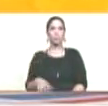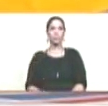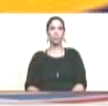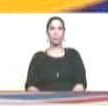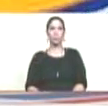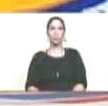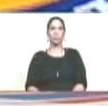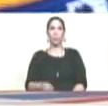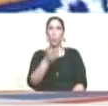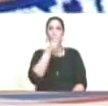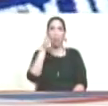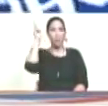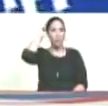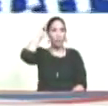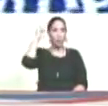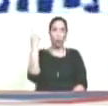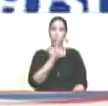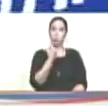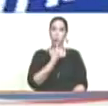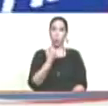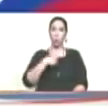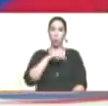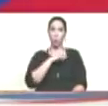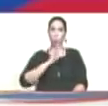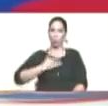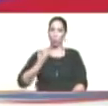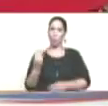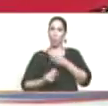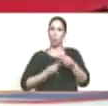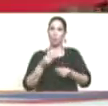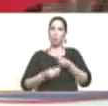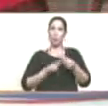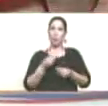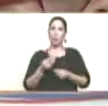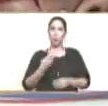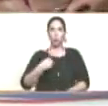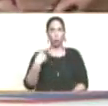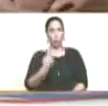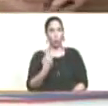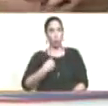Huaycaipuro, solo nosotros podemos hacerlo.